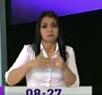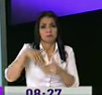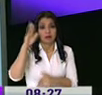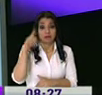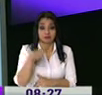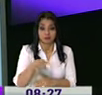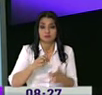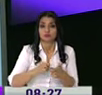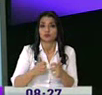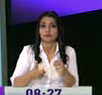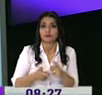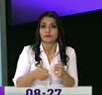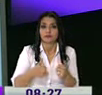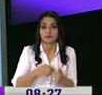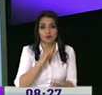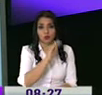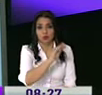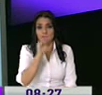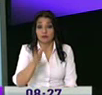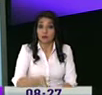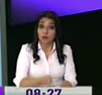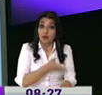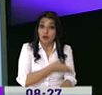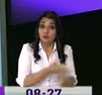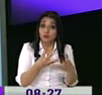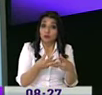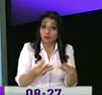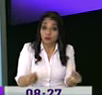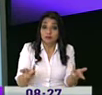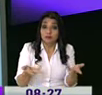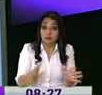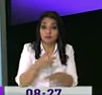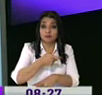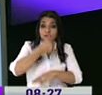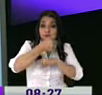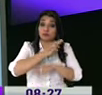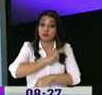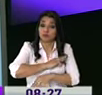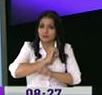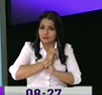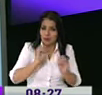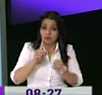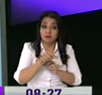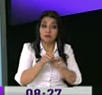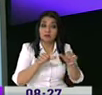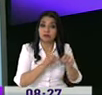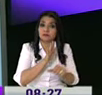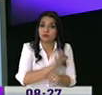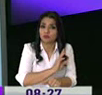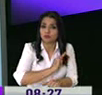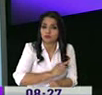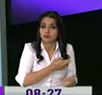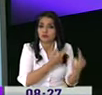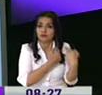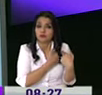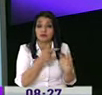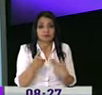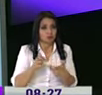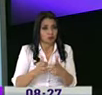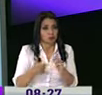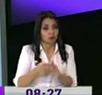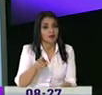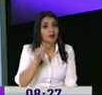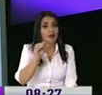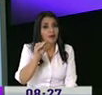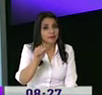problemas. Si no tomamos las medidas del caso, autoridades municipales, al zonal que corresponda, va a haber problemas. No somos